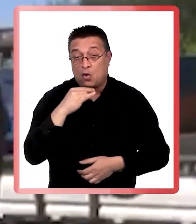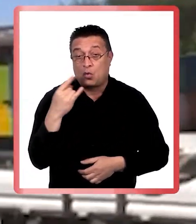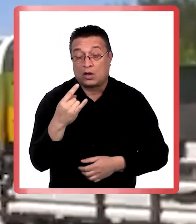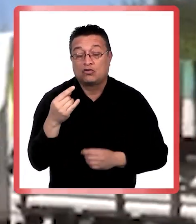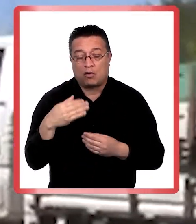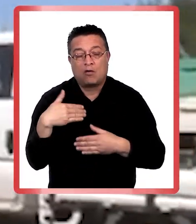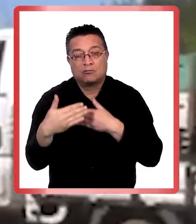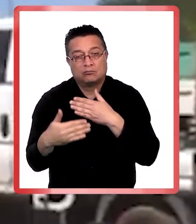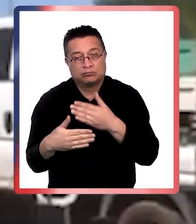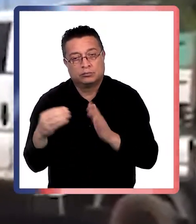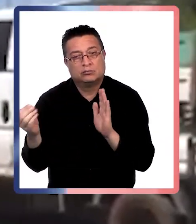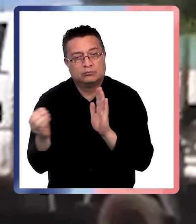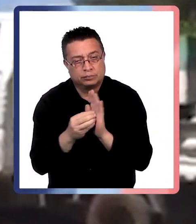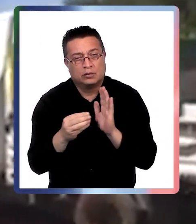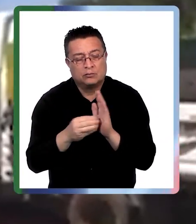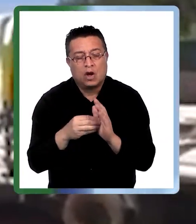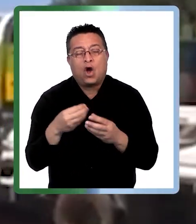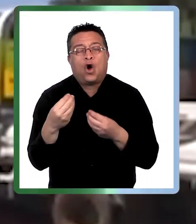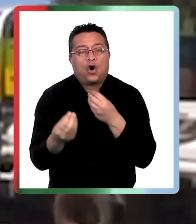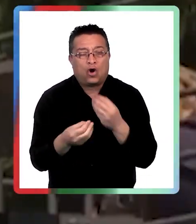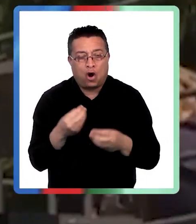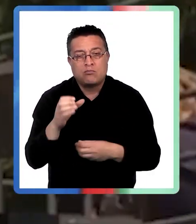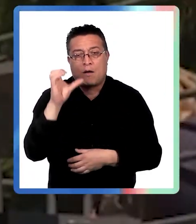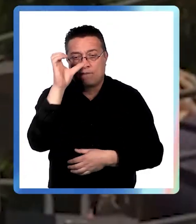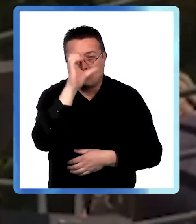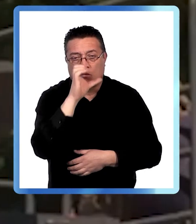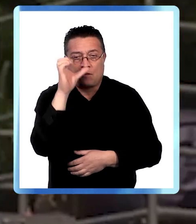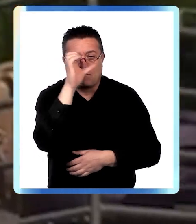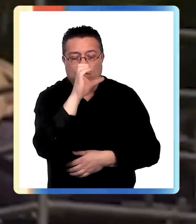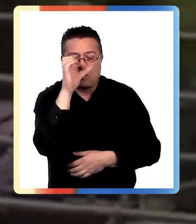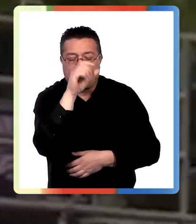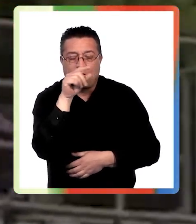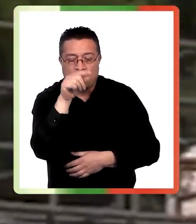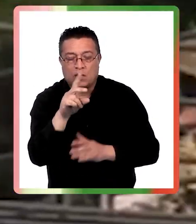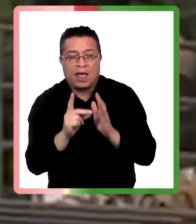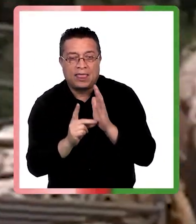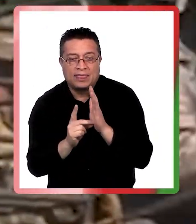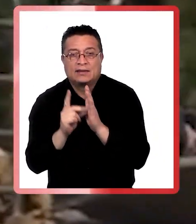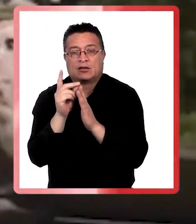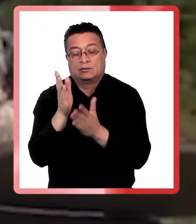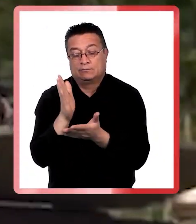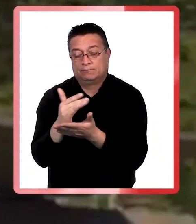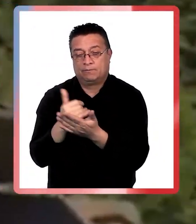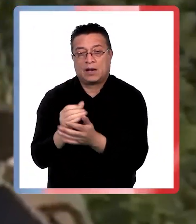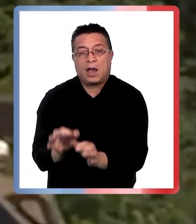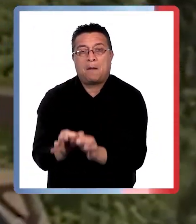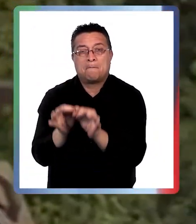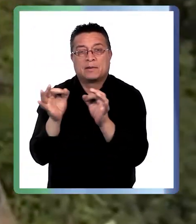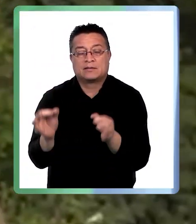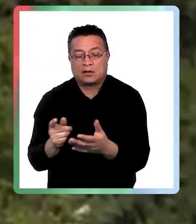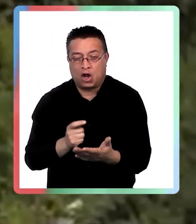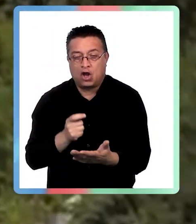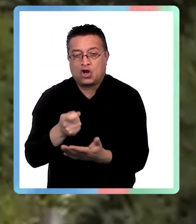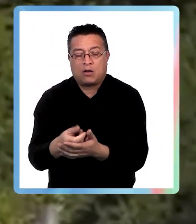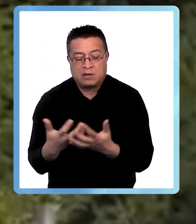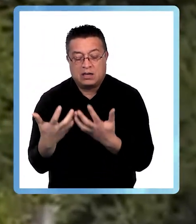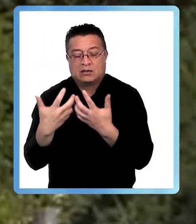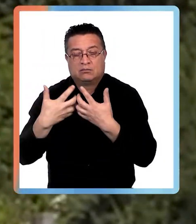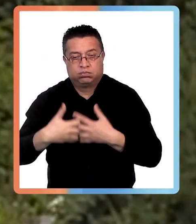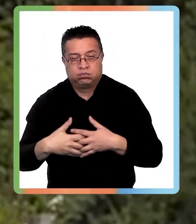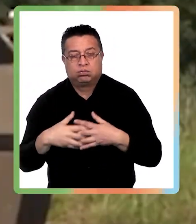en que lo hemos ido aplicando, cómo se ha ido buscando también ir desarrollando estrategias específicas, comprando